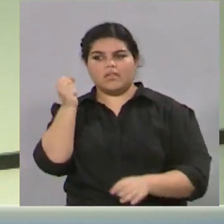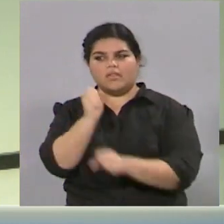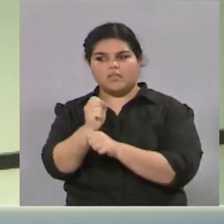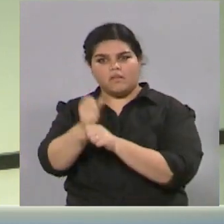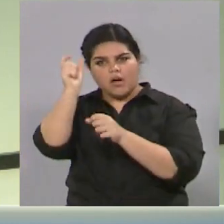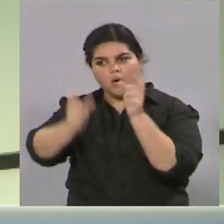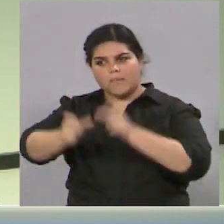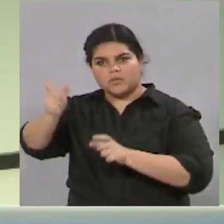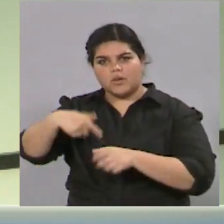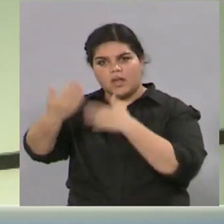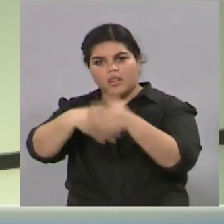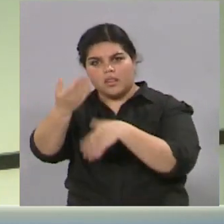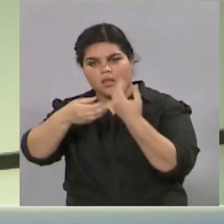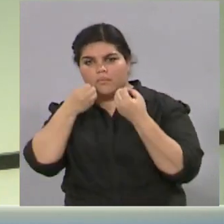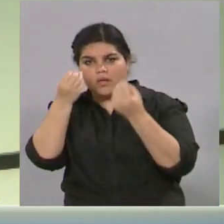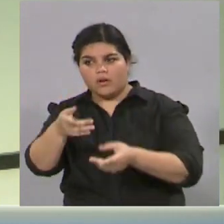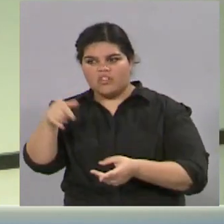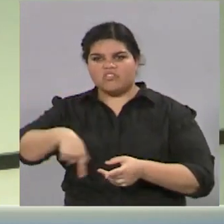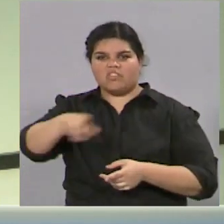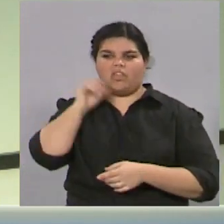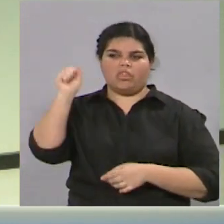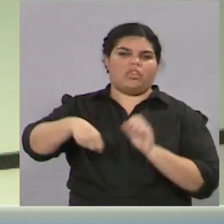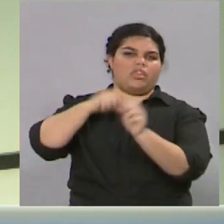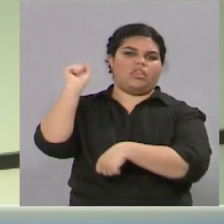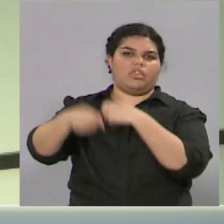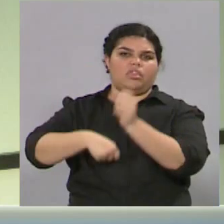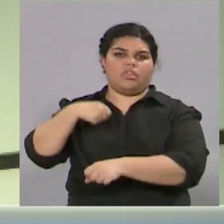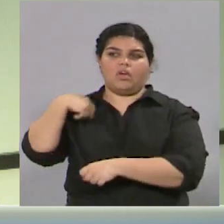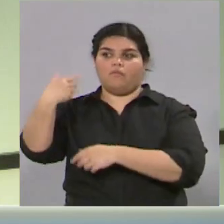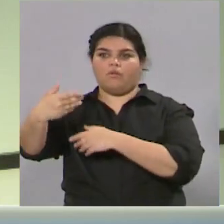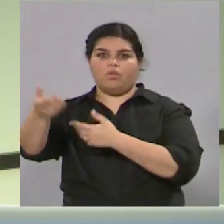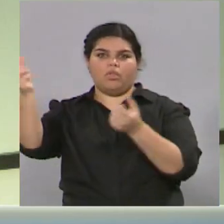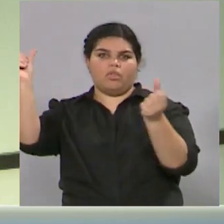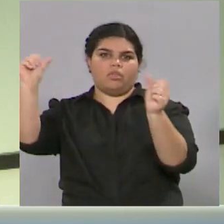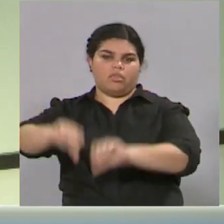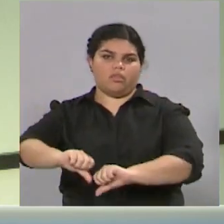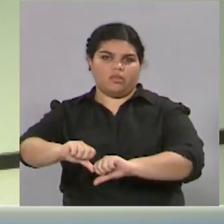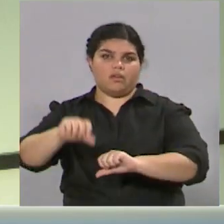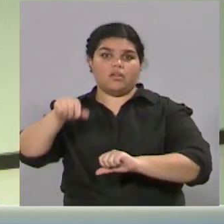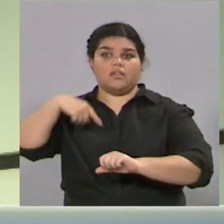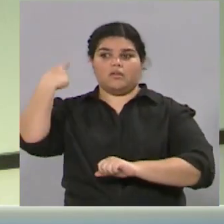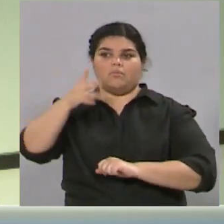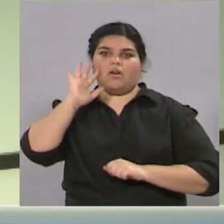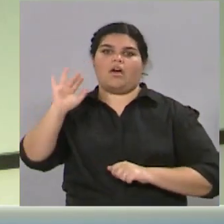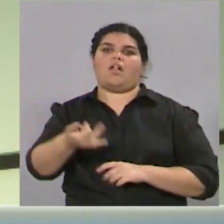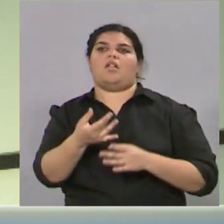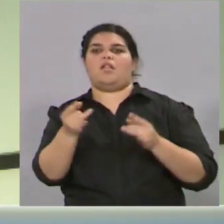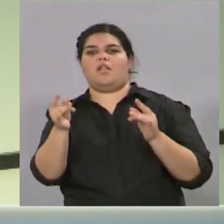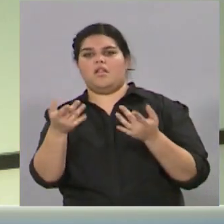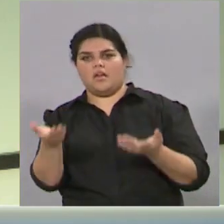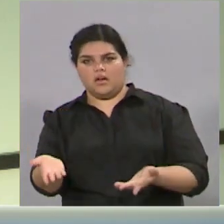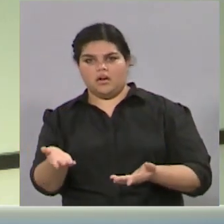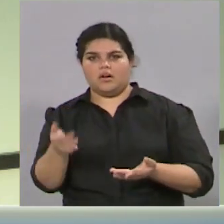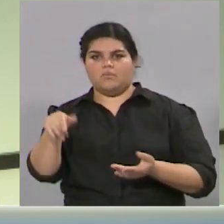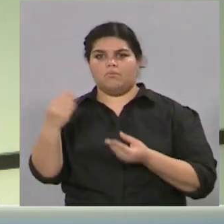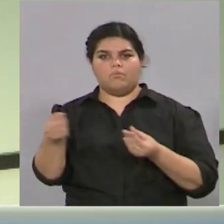desarrollo productivo. Y si nosotros la descuidamos, seguramente nuestro desarrollo productivo va a caer y vamos a encontrarnos más difíciles para poder